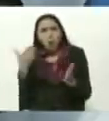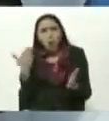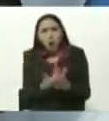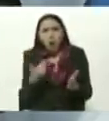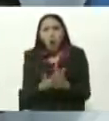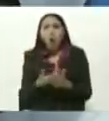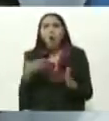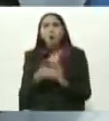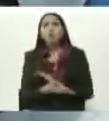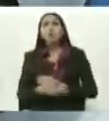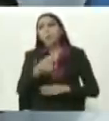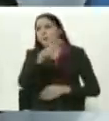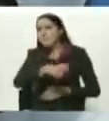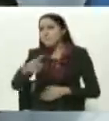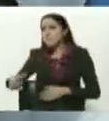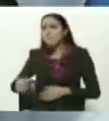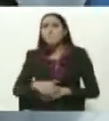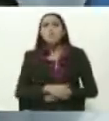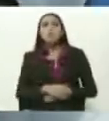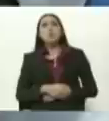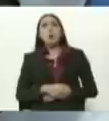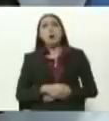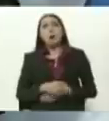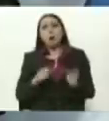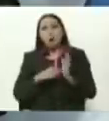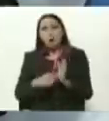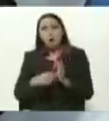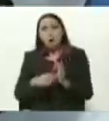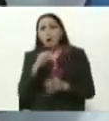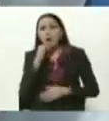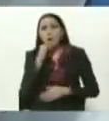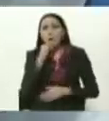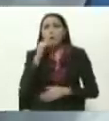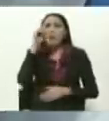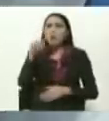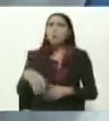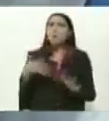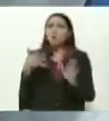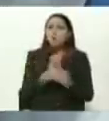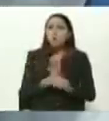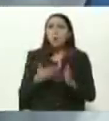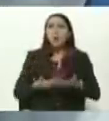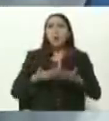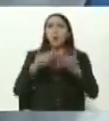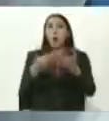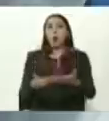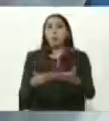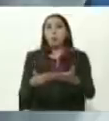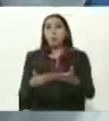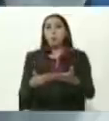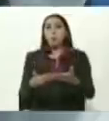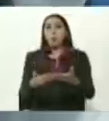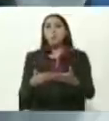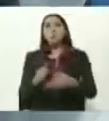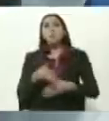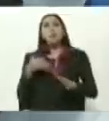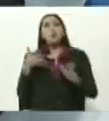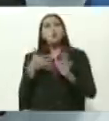tanto testimoniales como documentales, y luego de los aportes dados